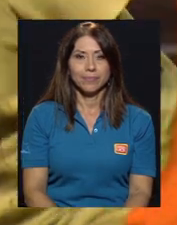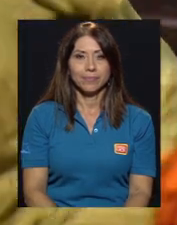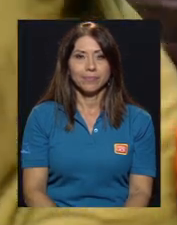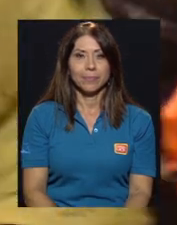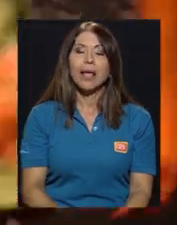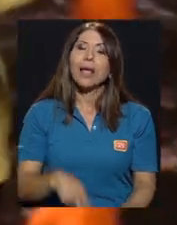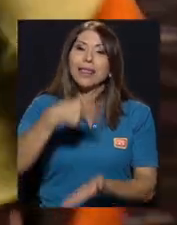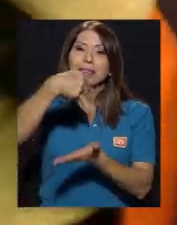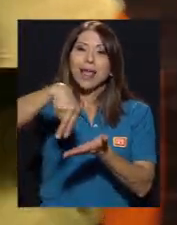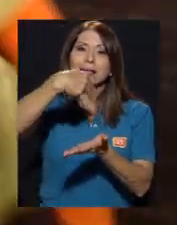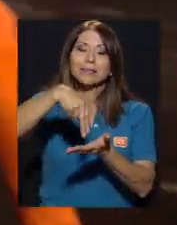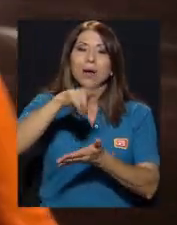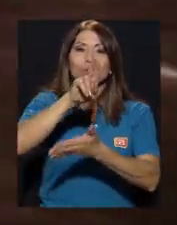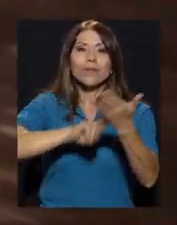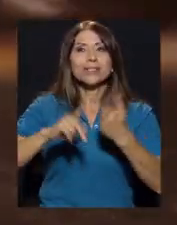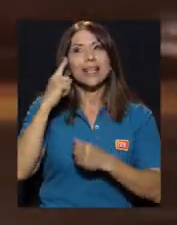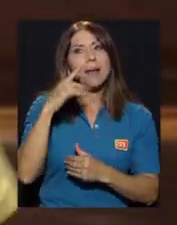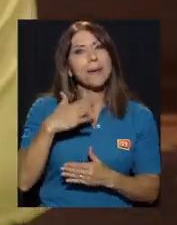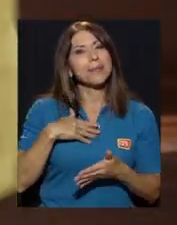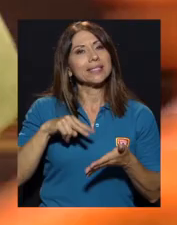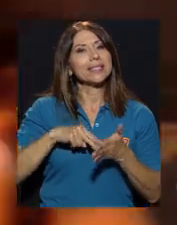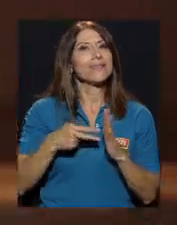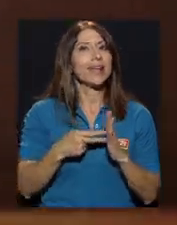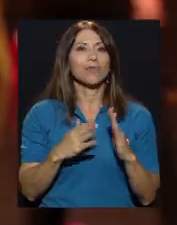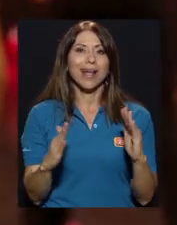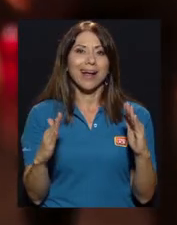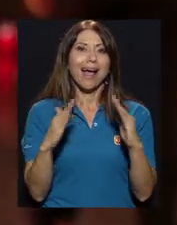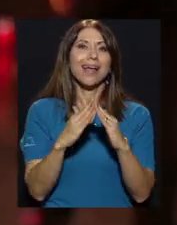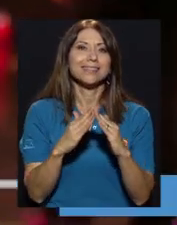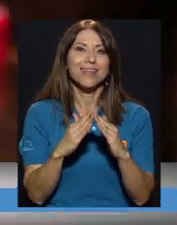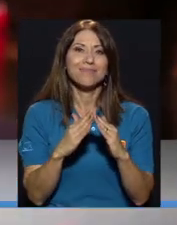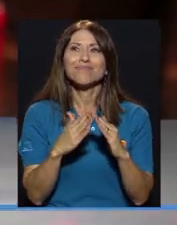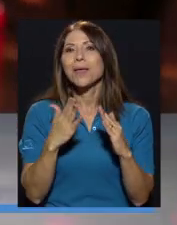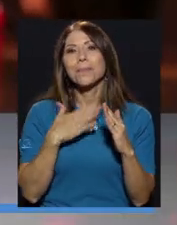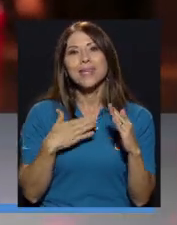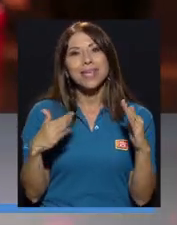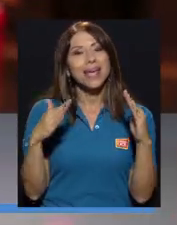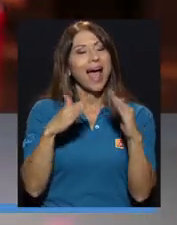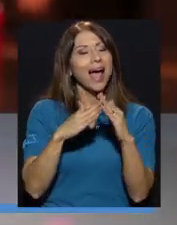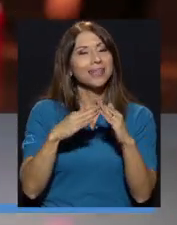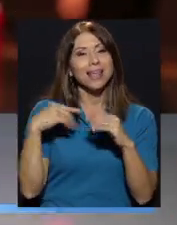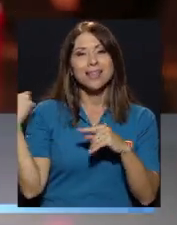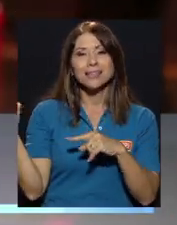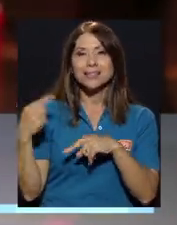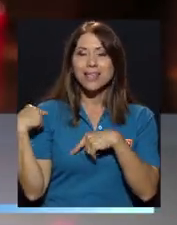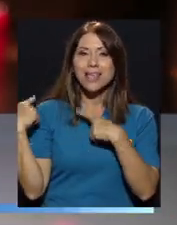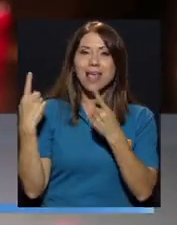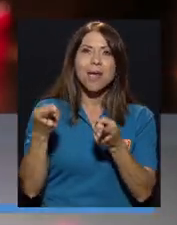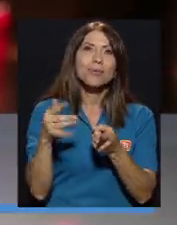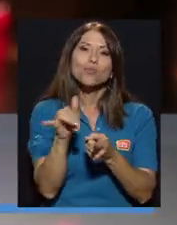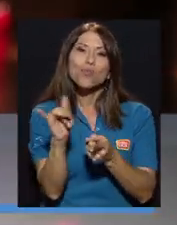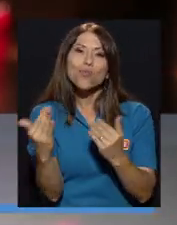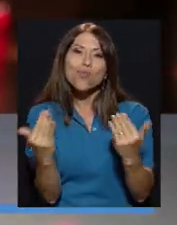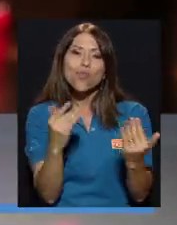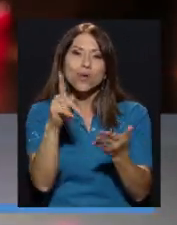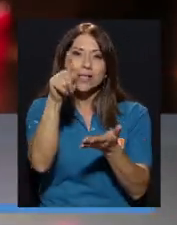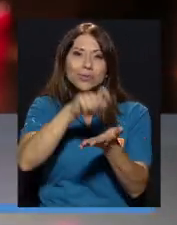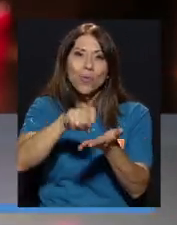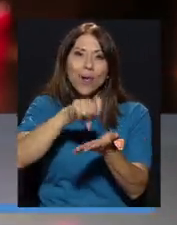para mí es universitario es una casa es mi casa de siempre donde ha sido una escuela hace donde